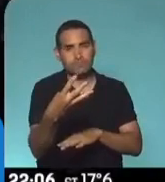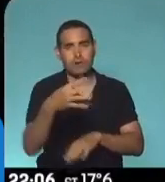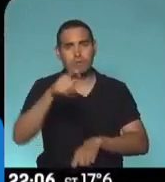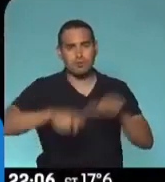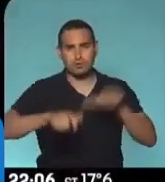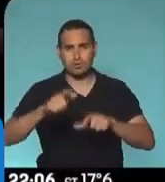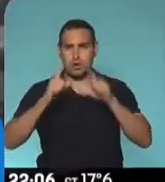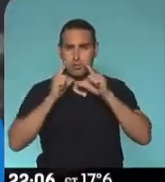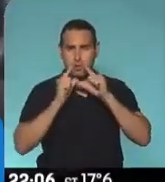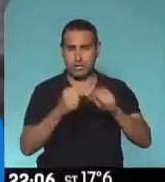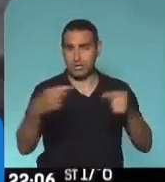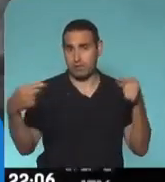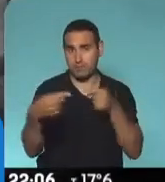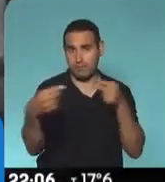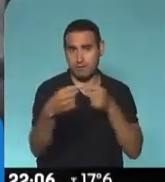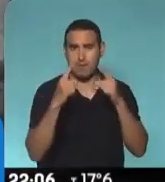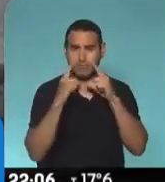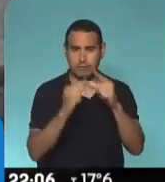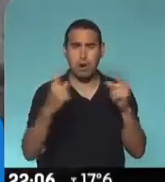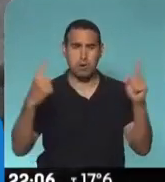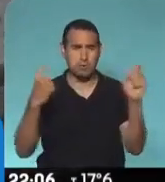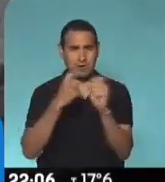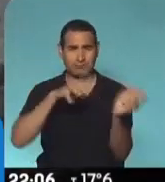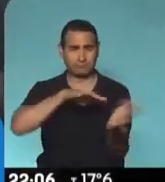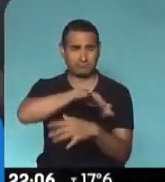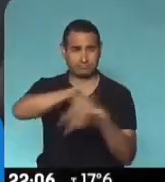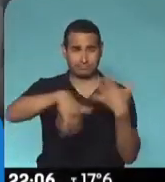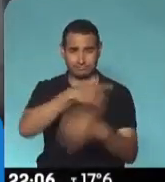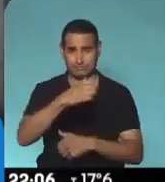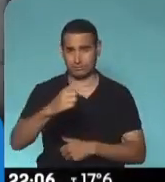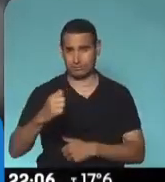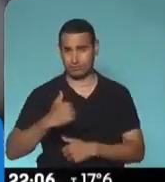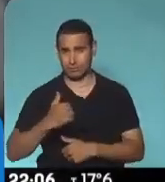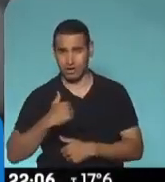protestas opositoras que derivaron en serios incidentes y enfrentamientos.